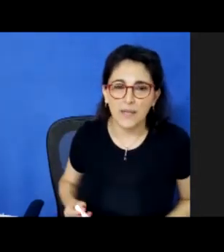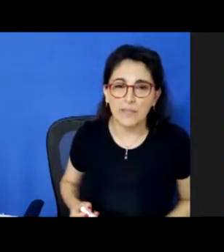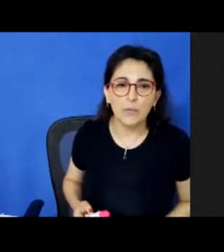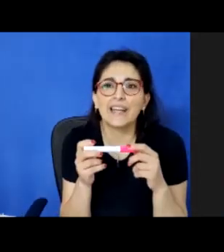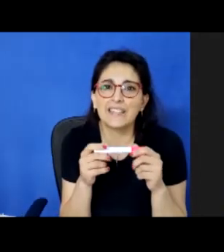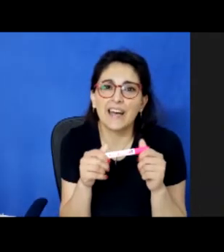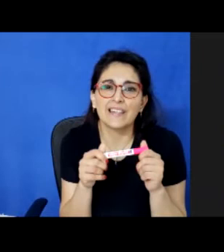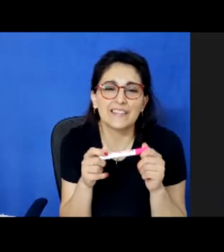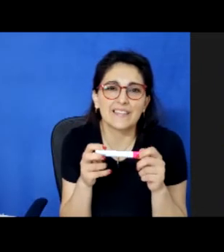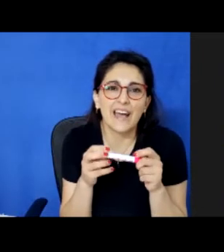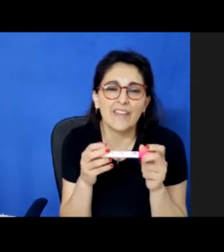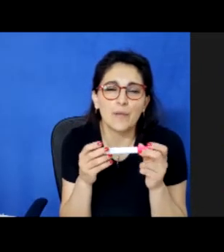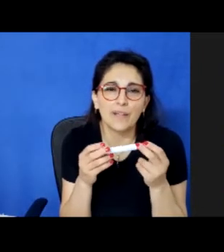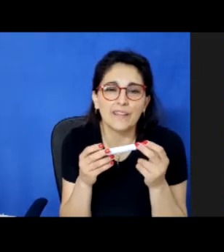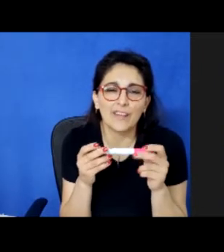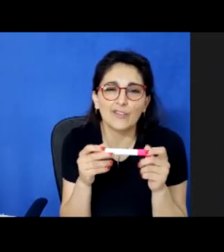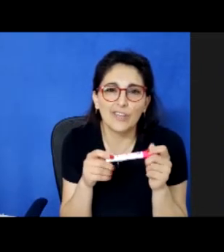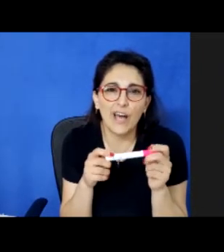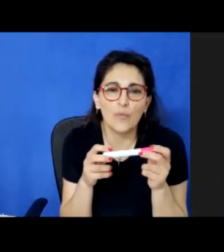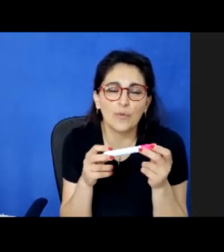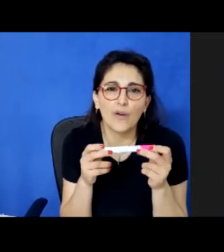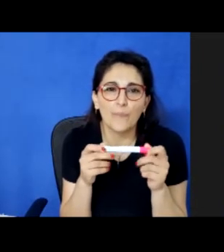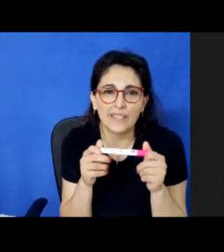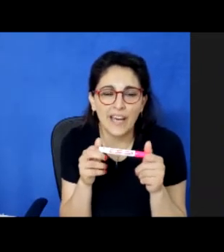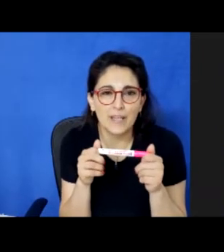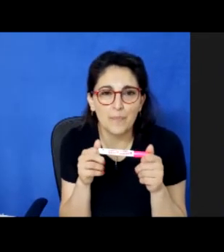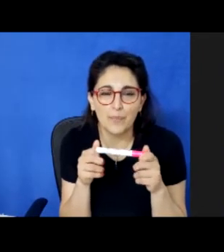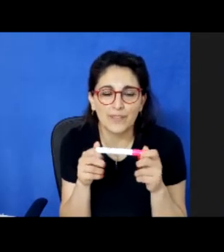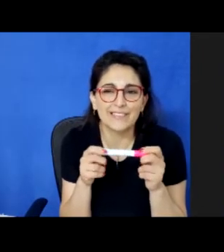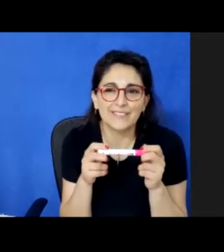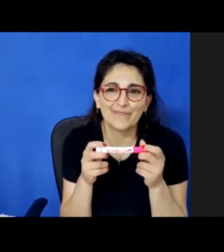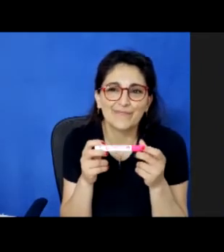ese objetivo. Bueno. Adri, por estar del otro lado, por acompañarme. Analía,